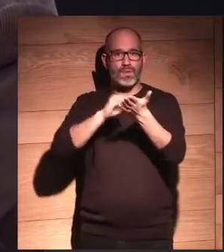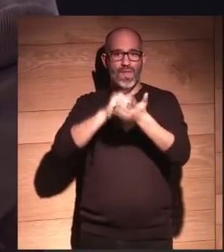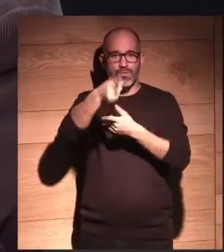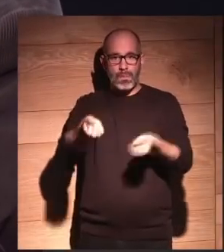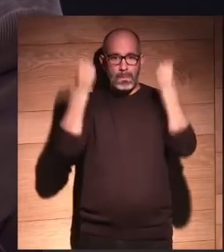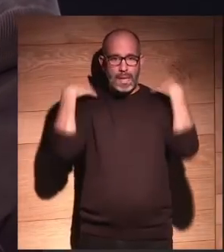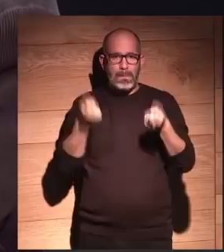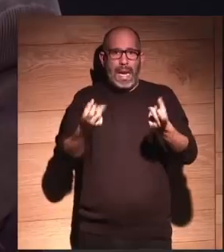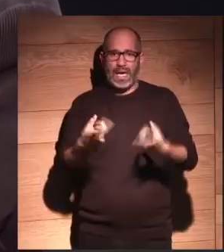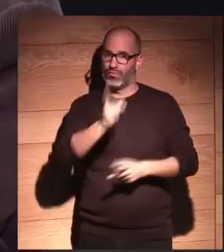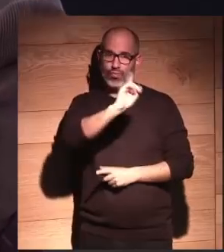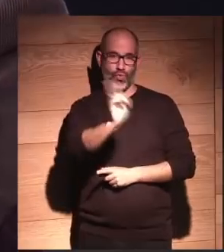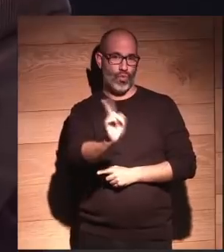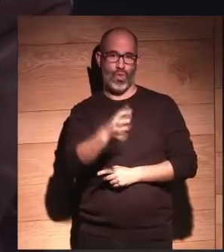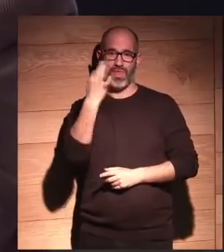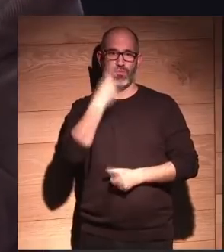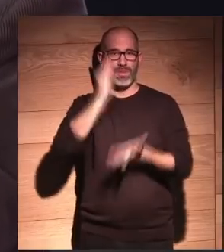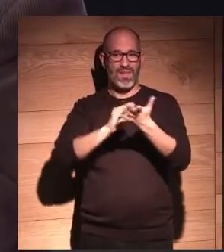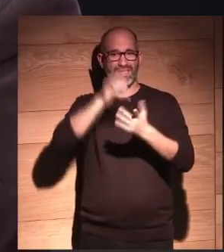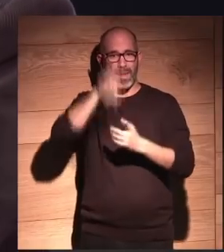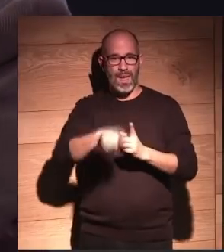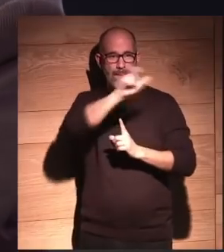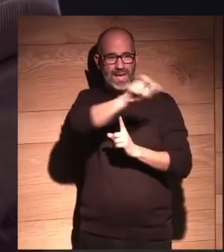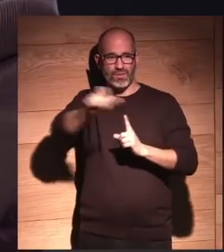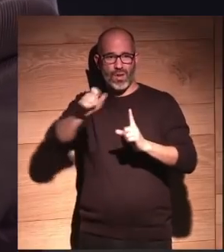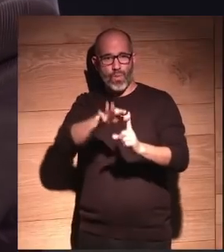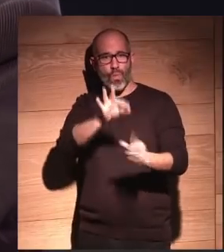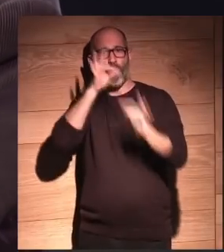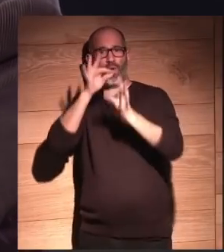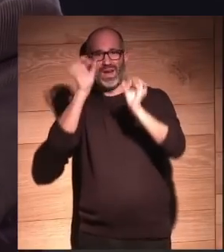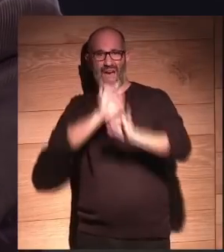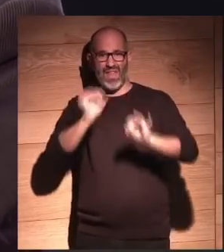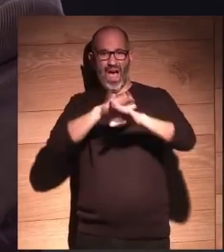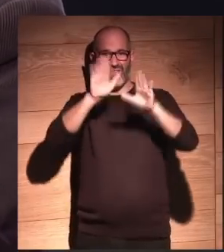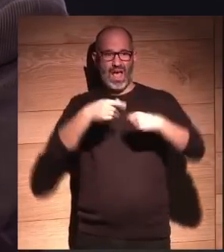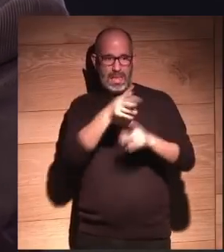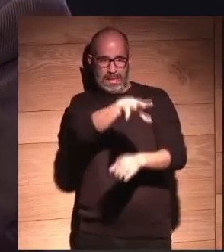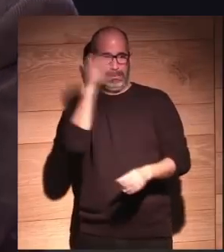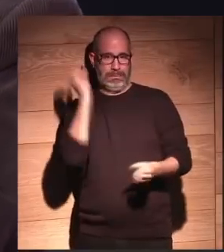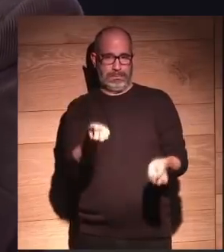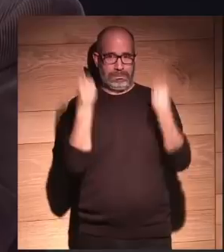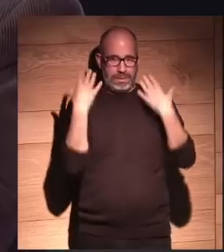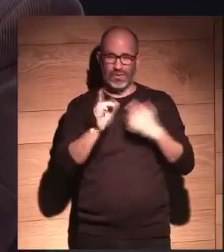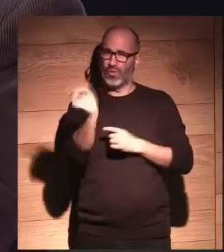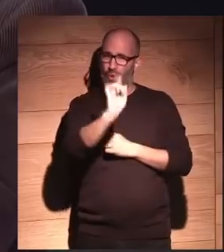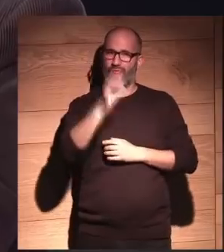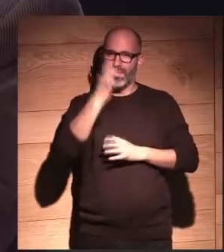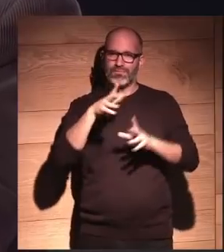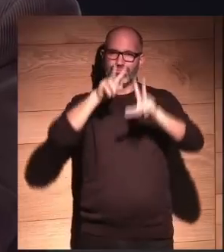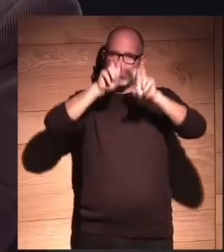utilizas a las personas sin comprenderlas, estás ya cerrando el círculo de la perversión. Y una de las razones para